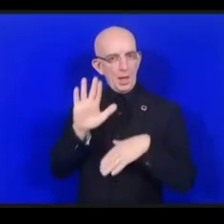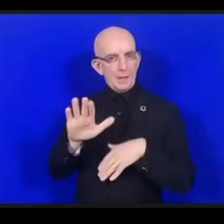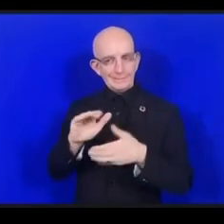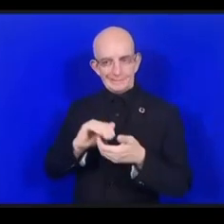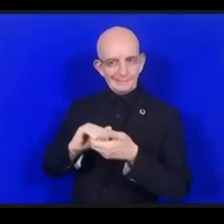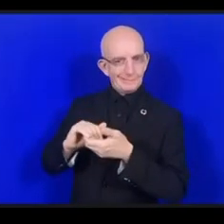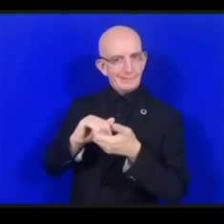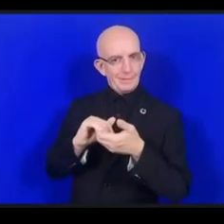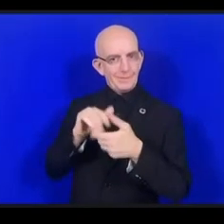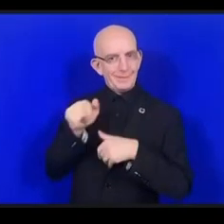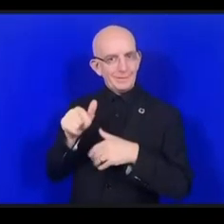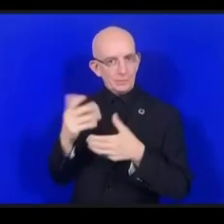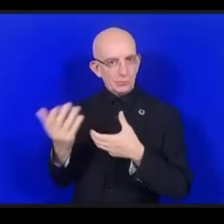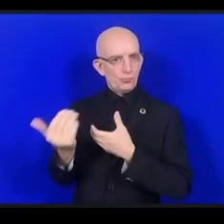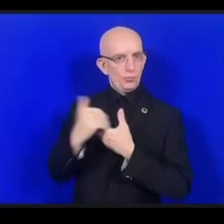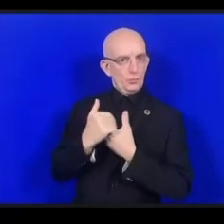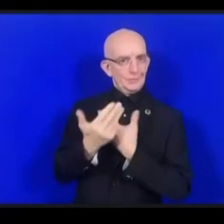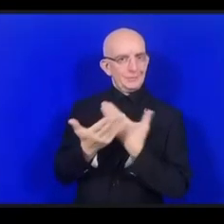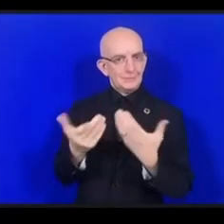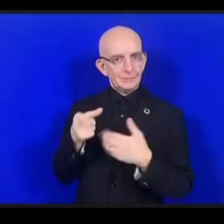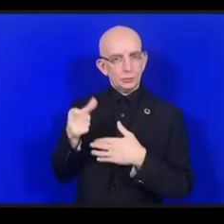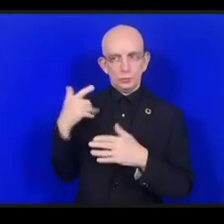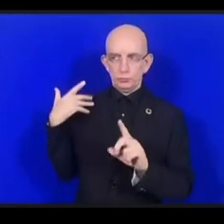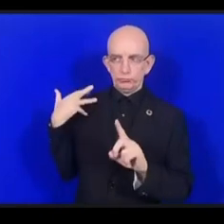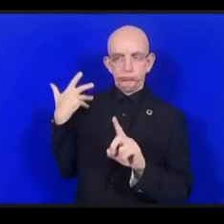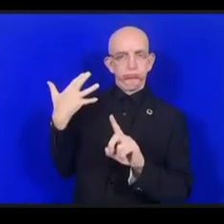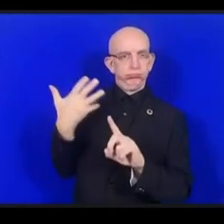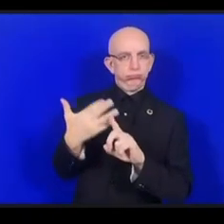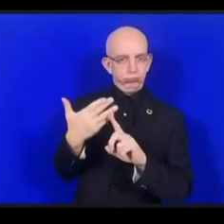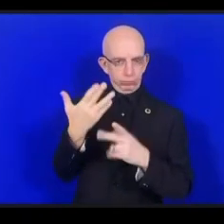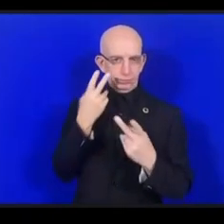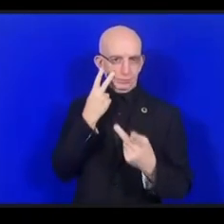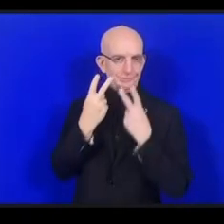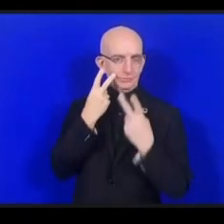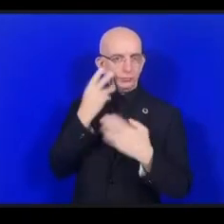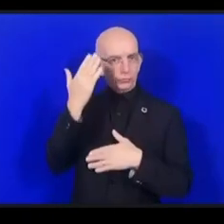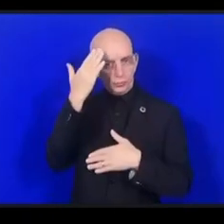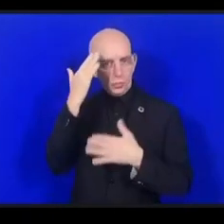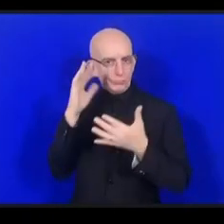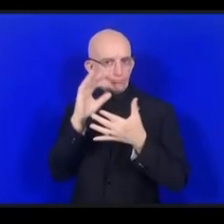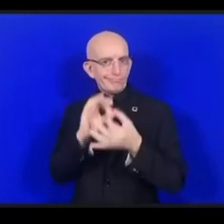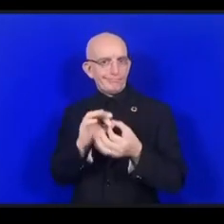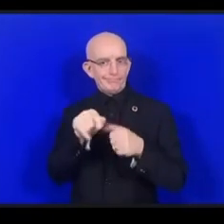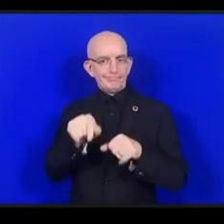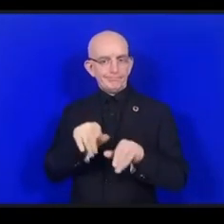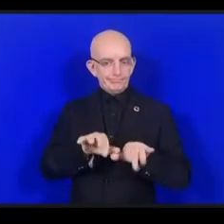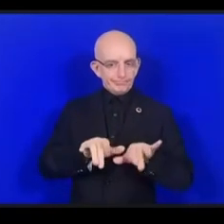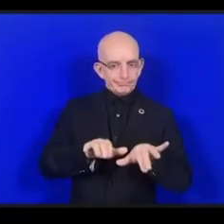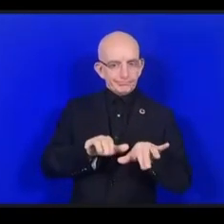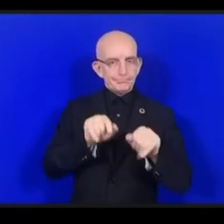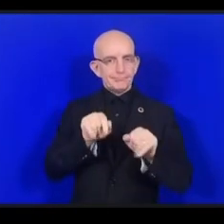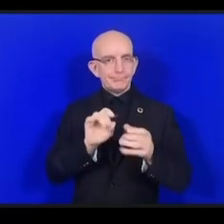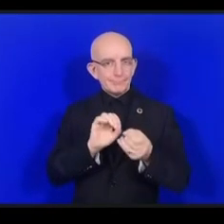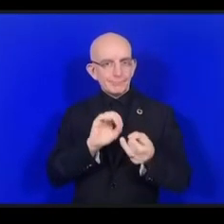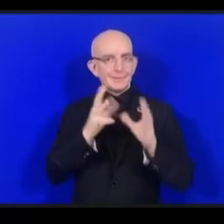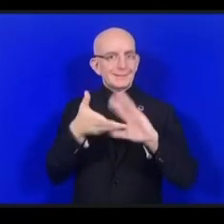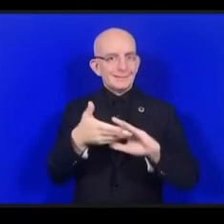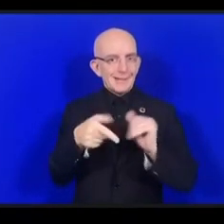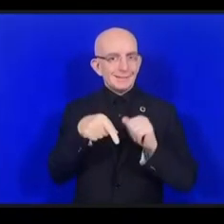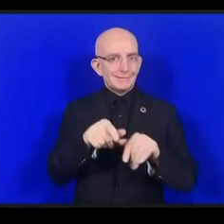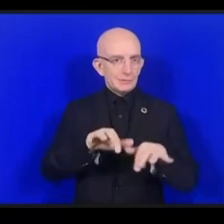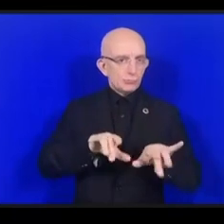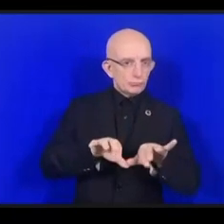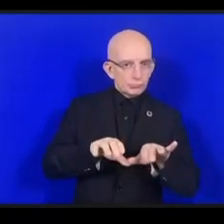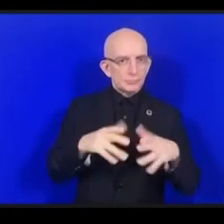experiencia eh basada en el internet de las cosas pero qué hay de las personas Cómo se benefician